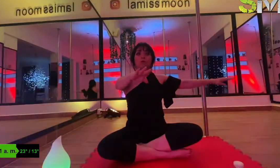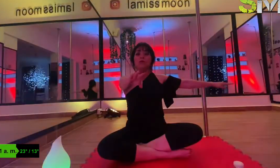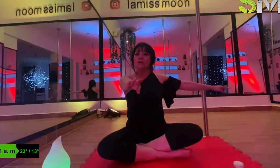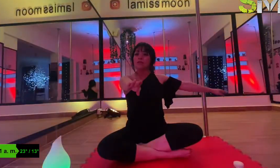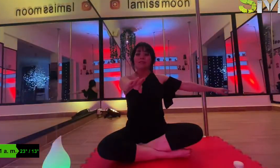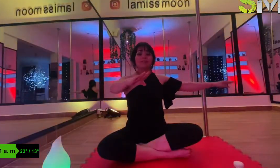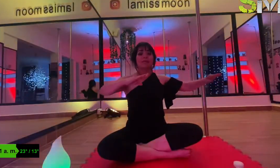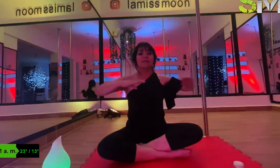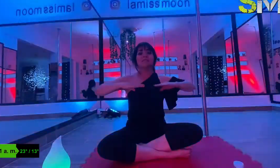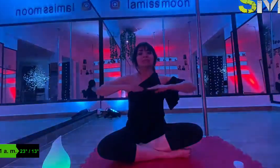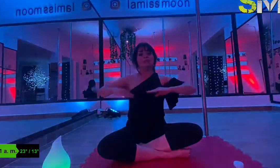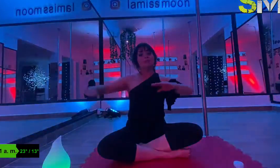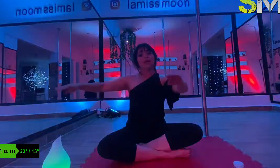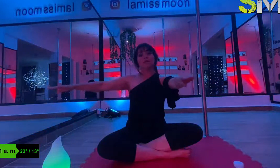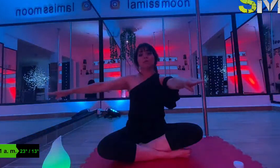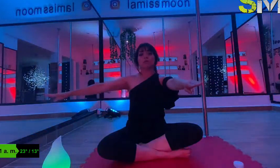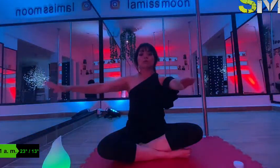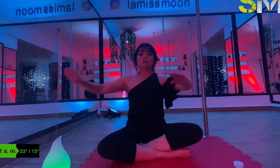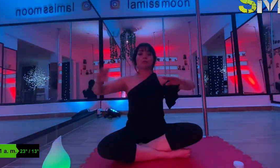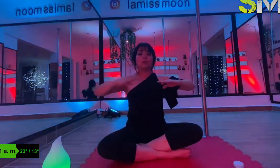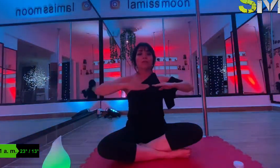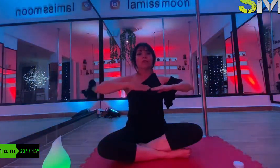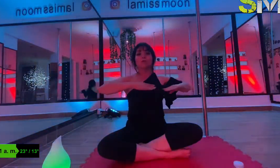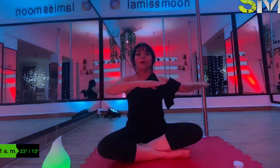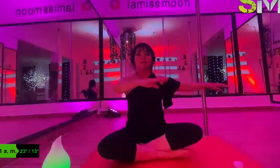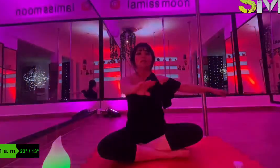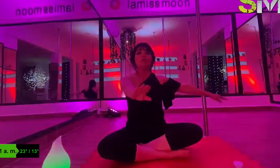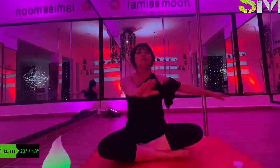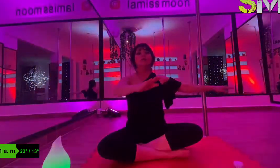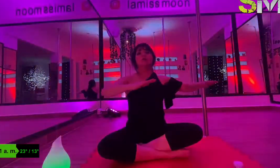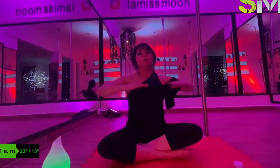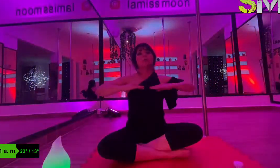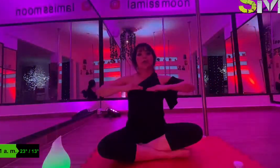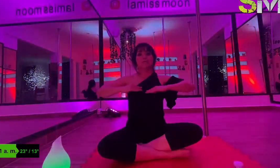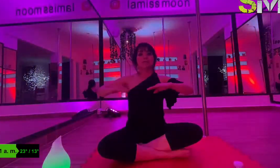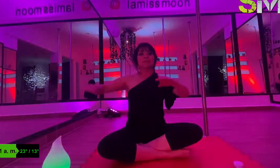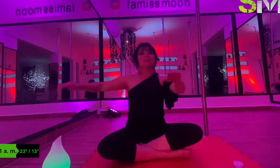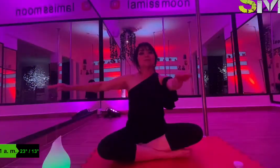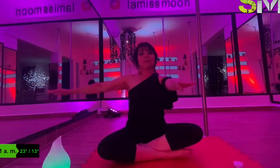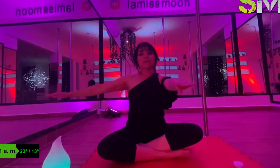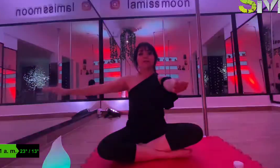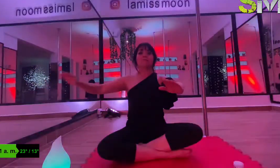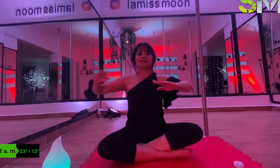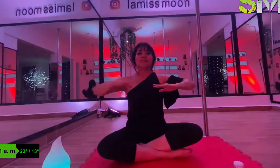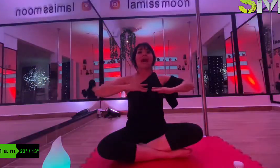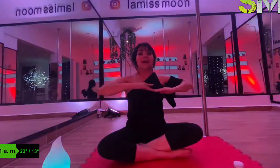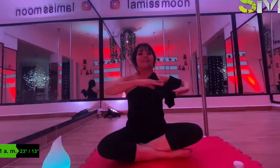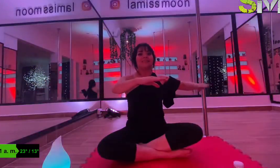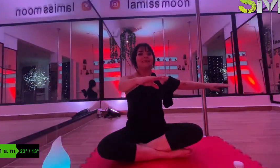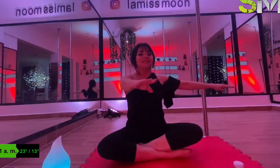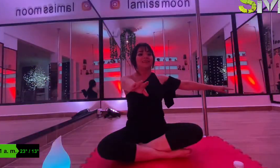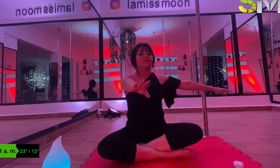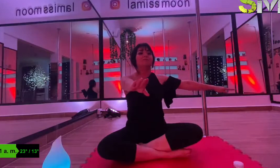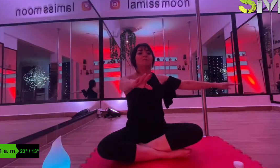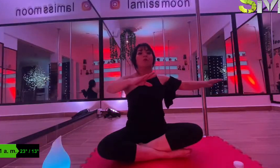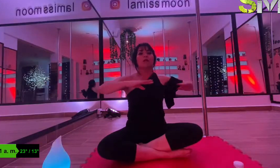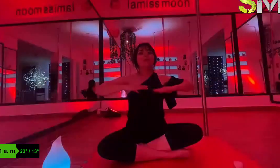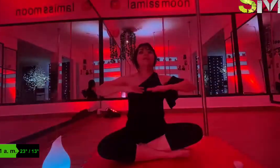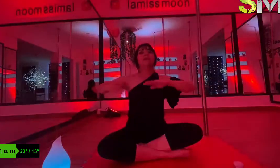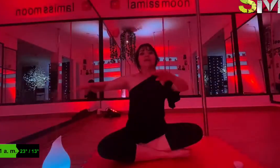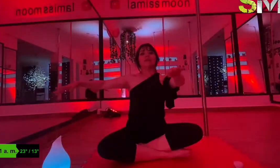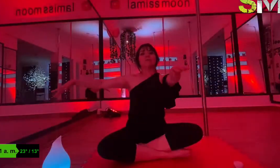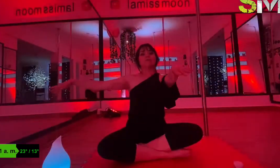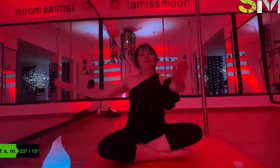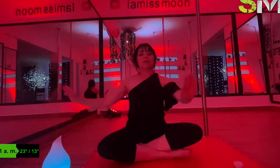pero cuando estás ahí, estás hablando, estás proyectando algo, corporalmente te vas a dar más a entender.